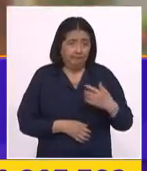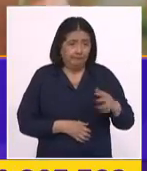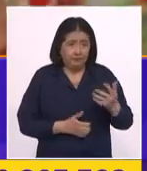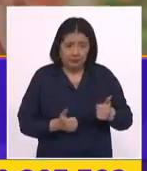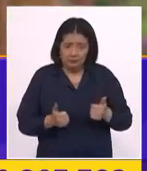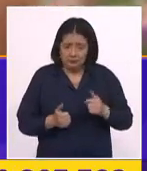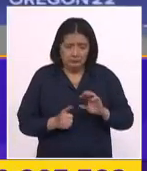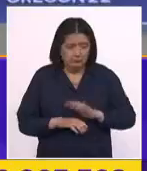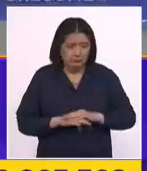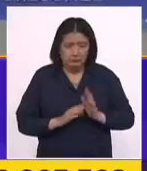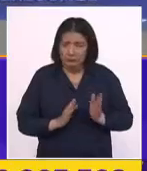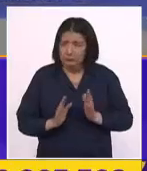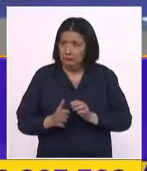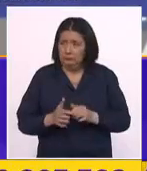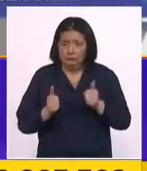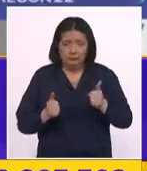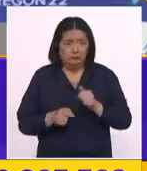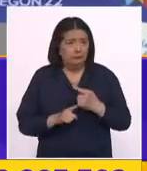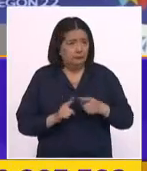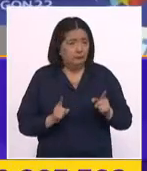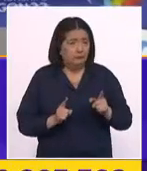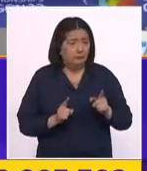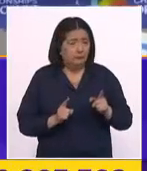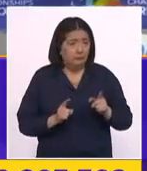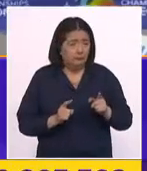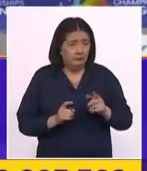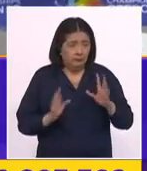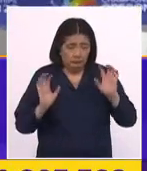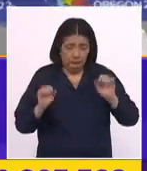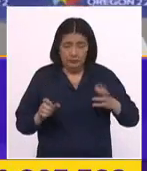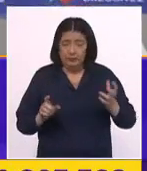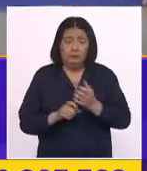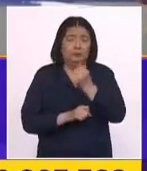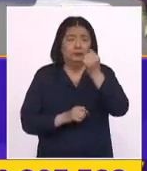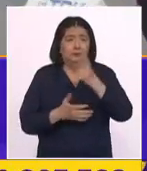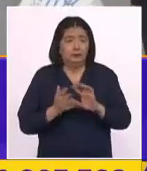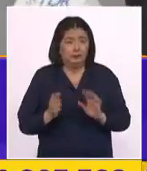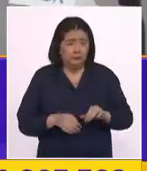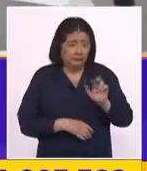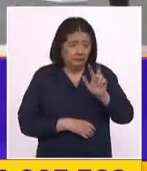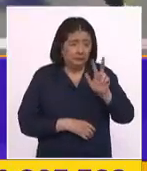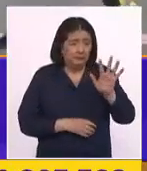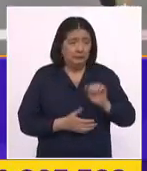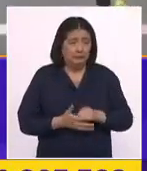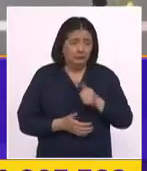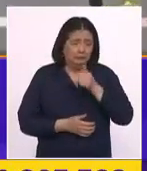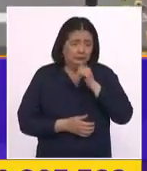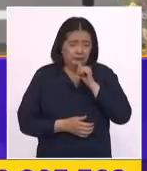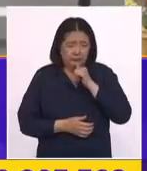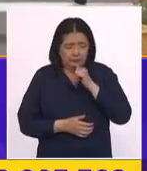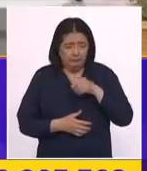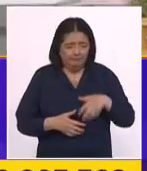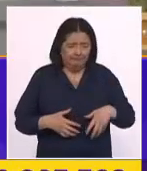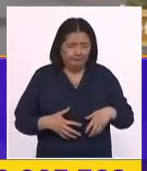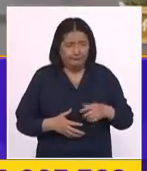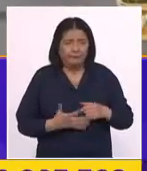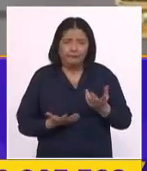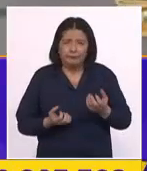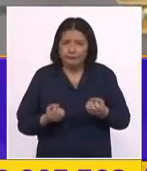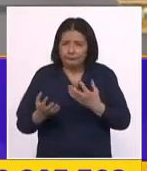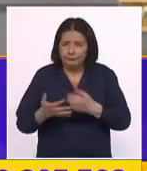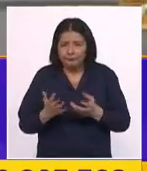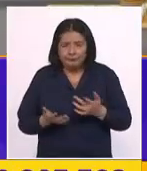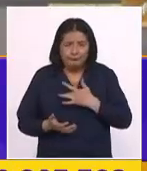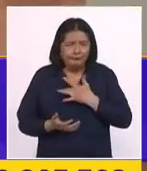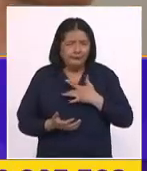muy bien preparada, perfectamente preparada, pero logra el objetivo, pero ya para los 35 los dolores son parte de. Cuéntanos eso, ¿cómo